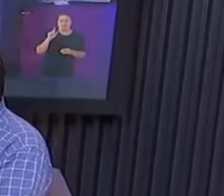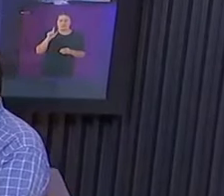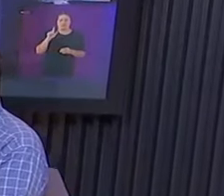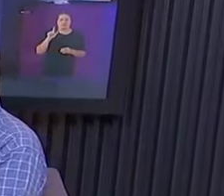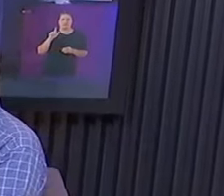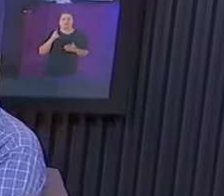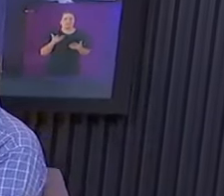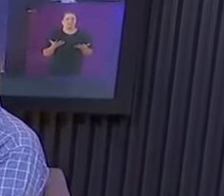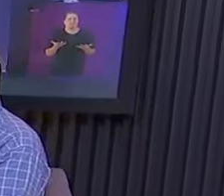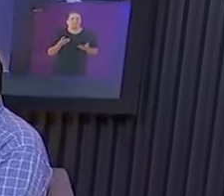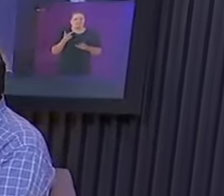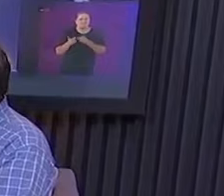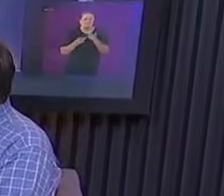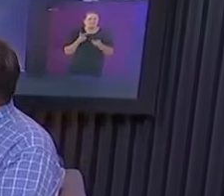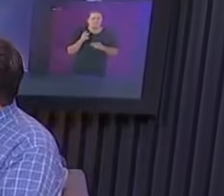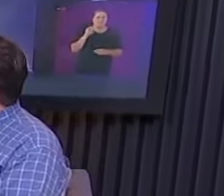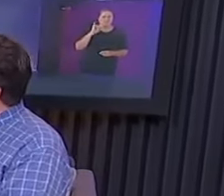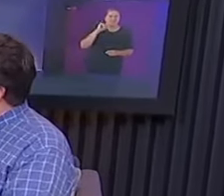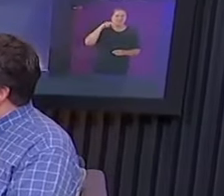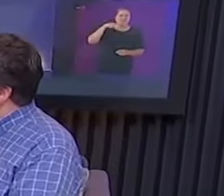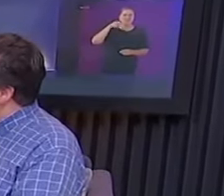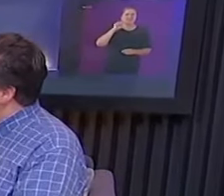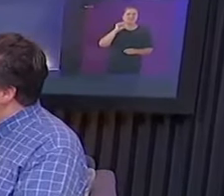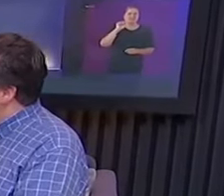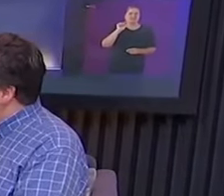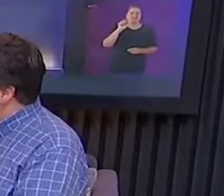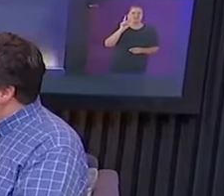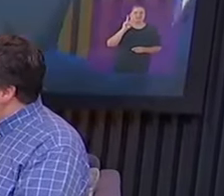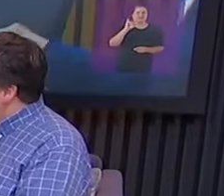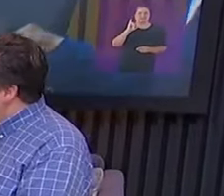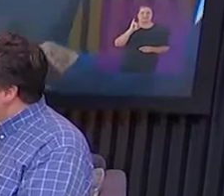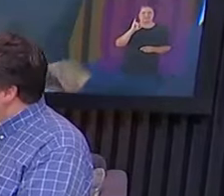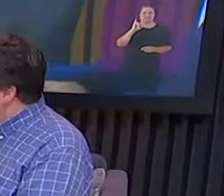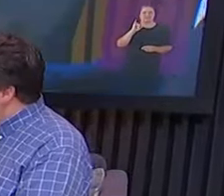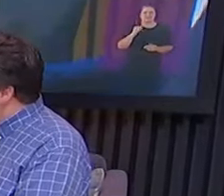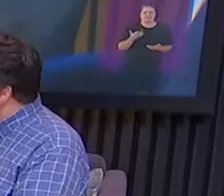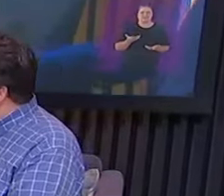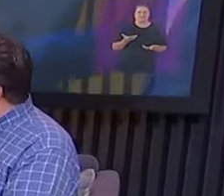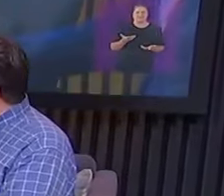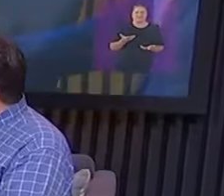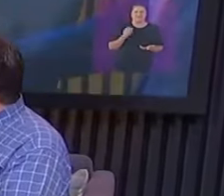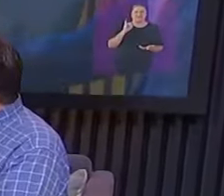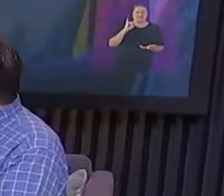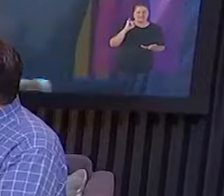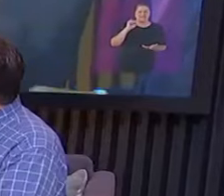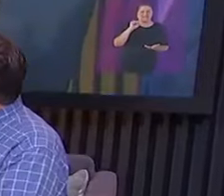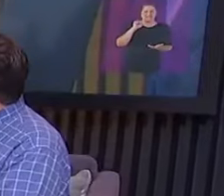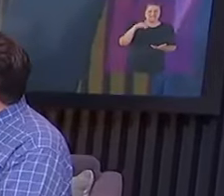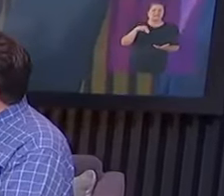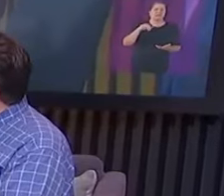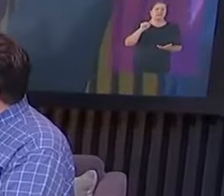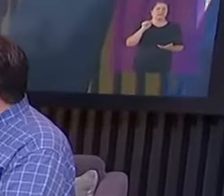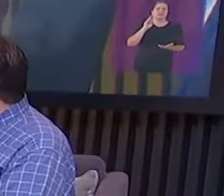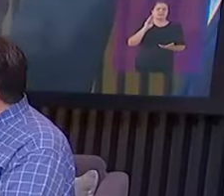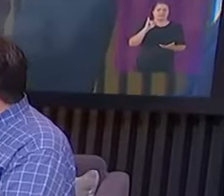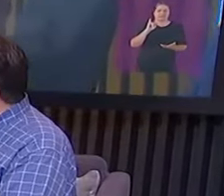proyectos que están dentro de este país la continuidad o el cambio obviamente hay un tercer proyecto que me parece que no hay que